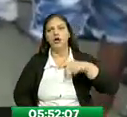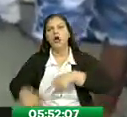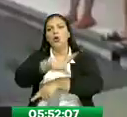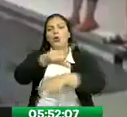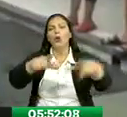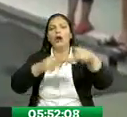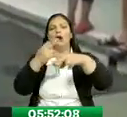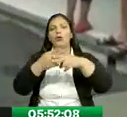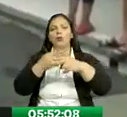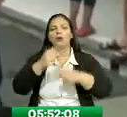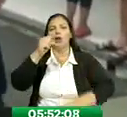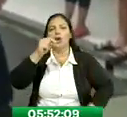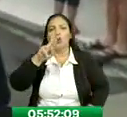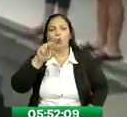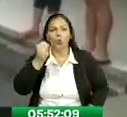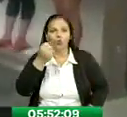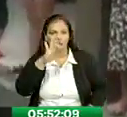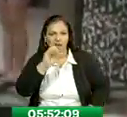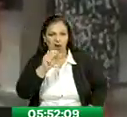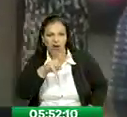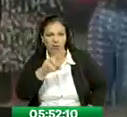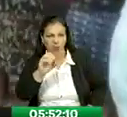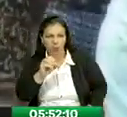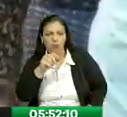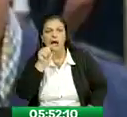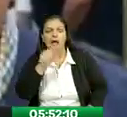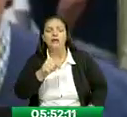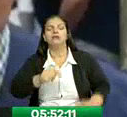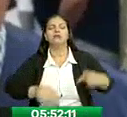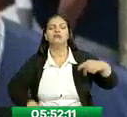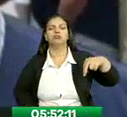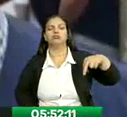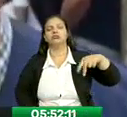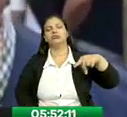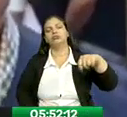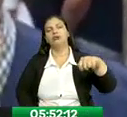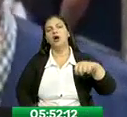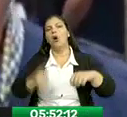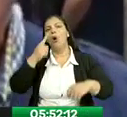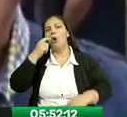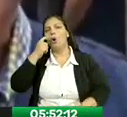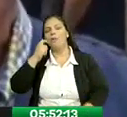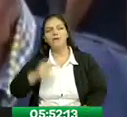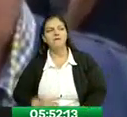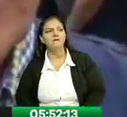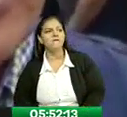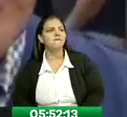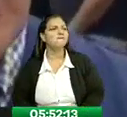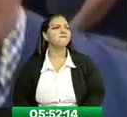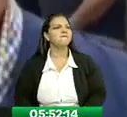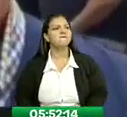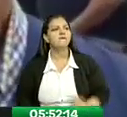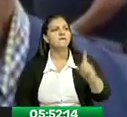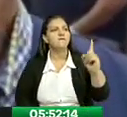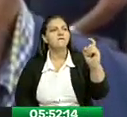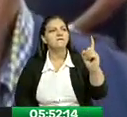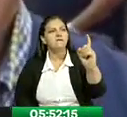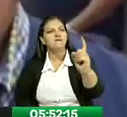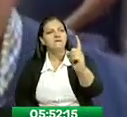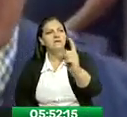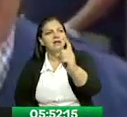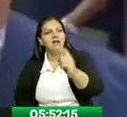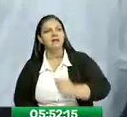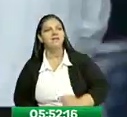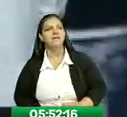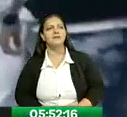en Quevedo. De parte de un ciudadano totalmente desconocido que le lanzó desde una bicicleta, andando en una bicicleta que la había venido presidiendo, le lanzó una funda con